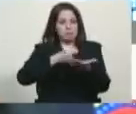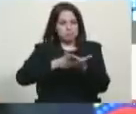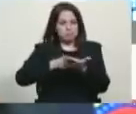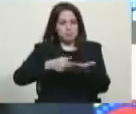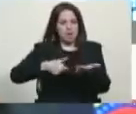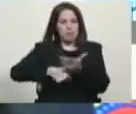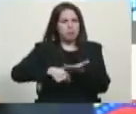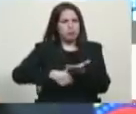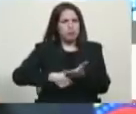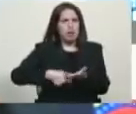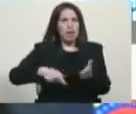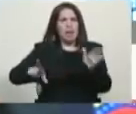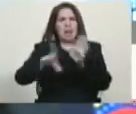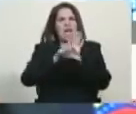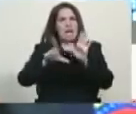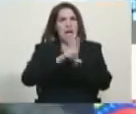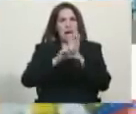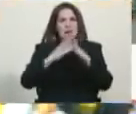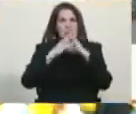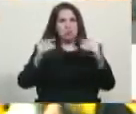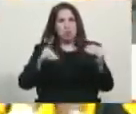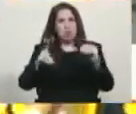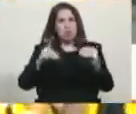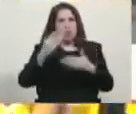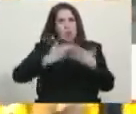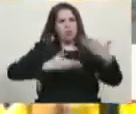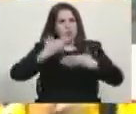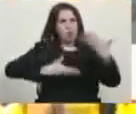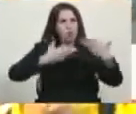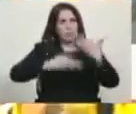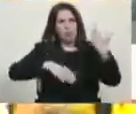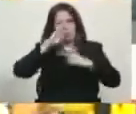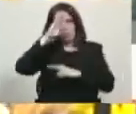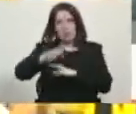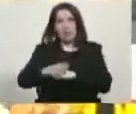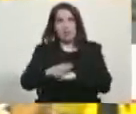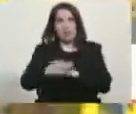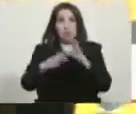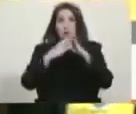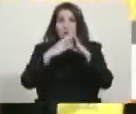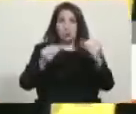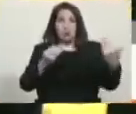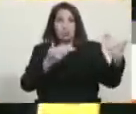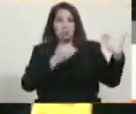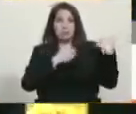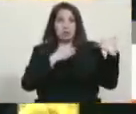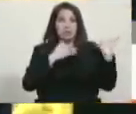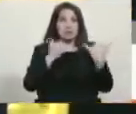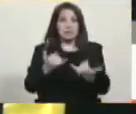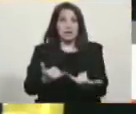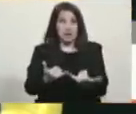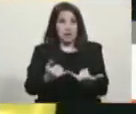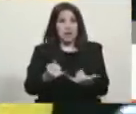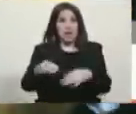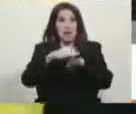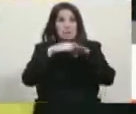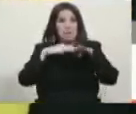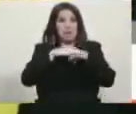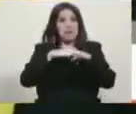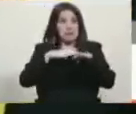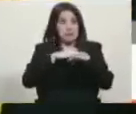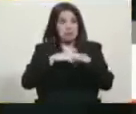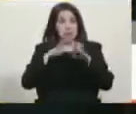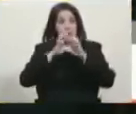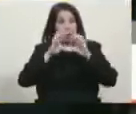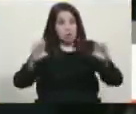legalizar todos los documentos de ustedes de manera directa. Encargo personalmente al ministro Uber Roa